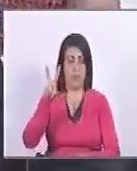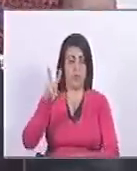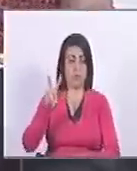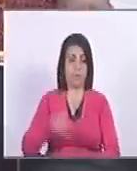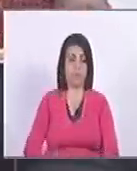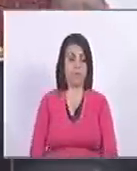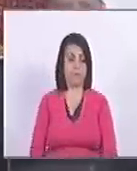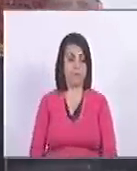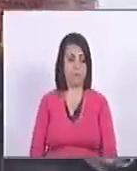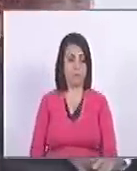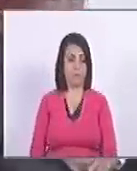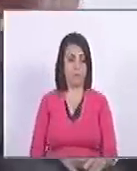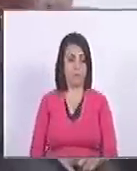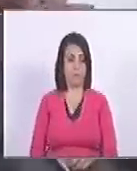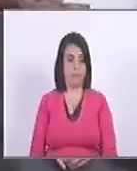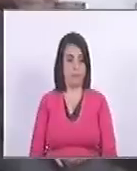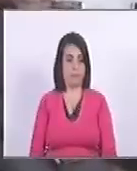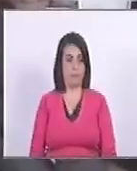Venezuela.